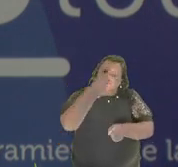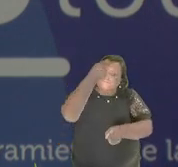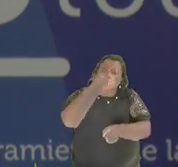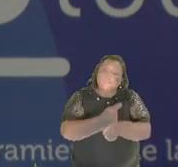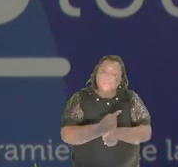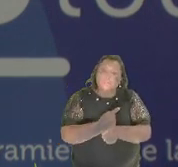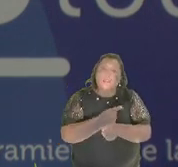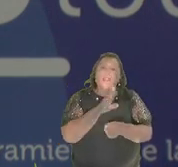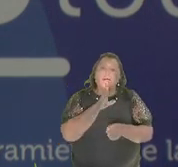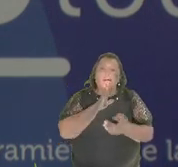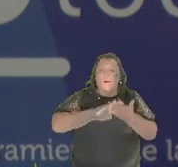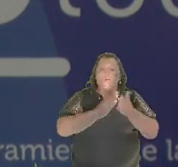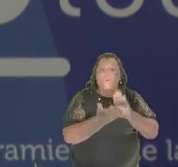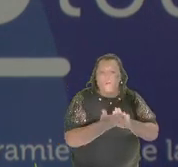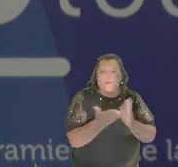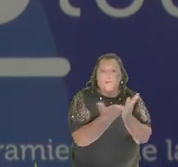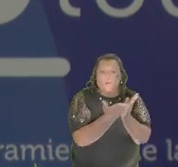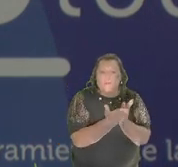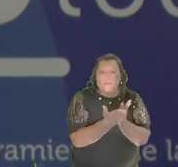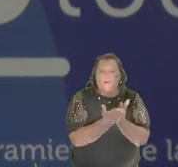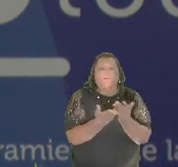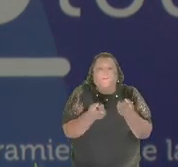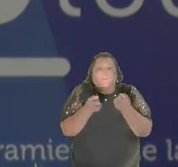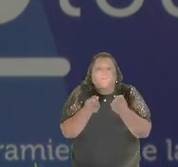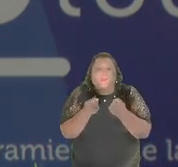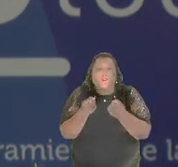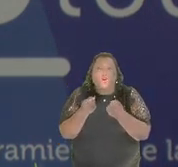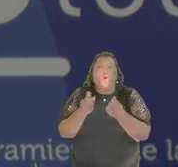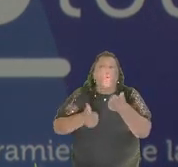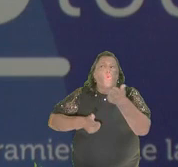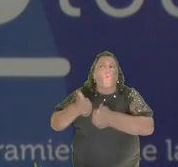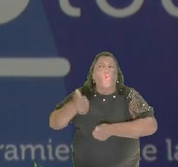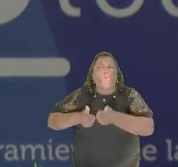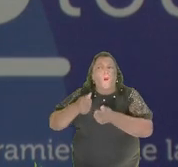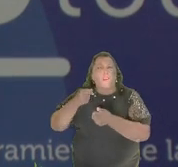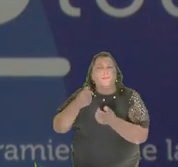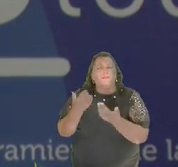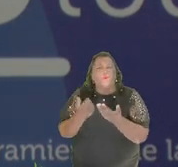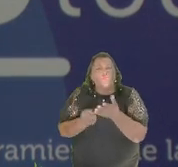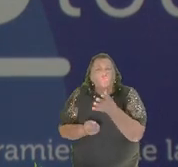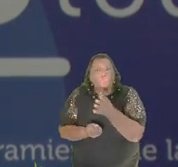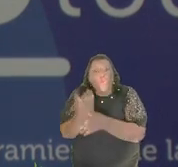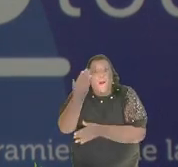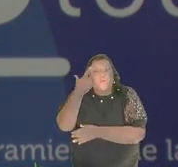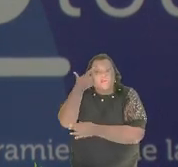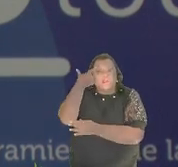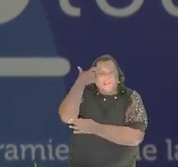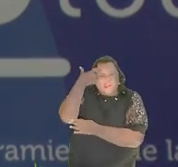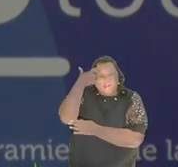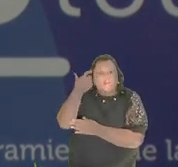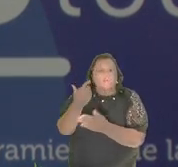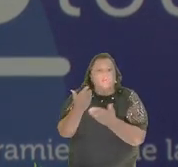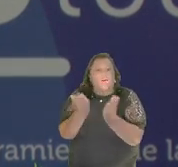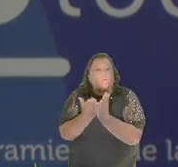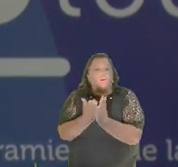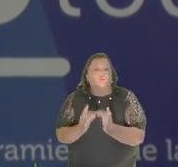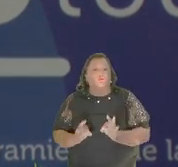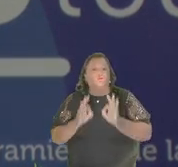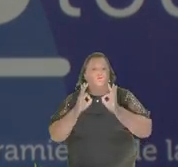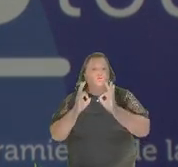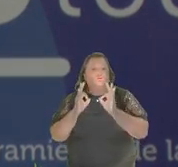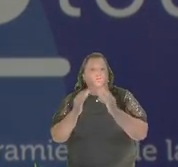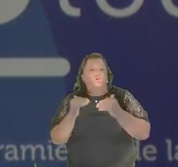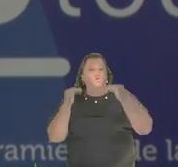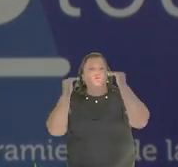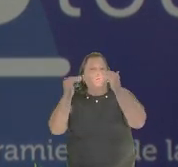Si pudiéramos entonces traer a colación cuáles son esos desafíos o esos retos de la educación superior, no podría dejar de